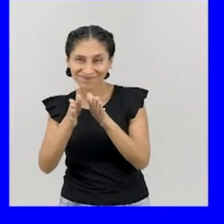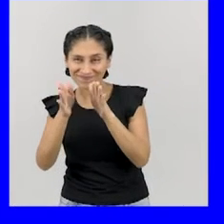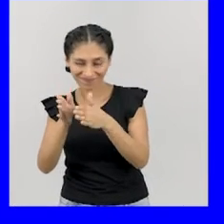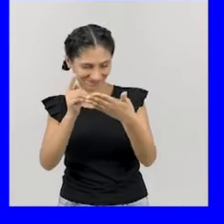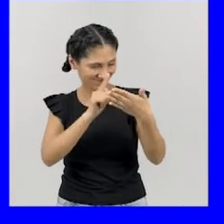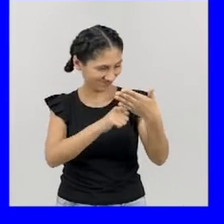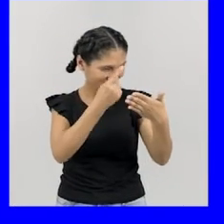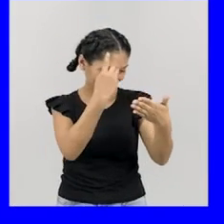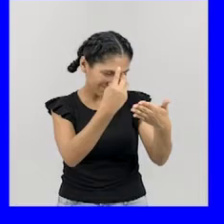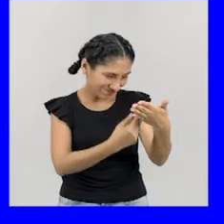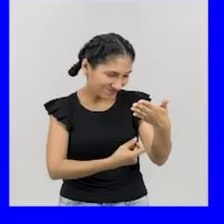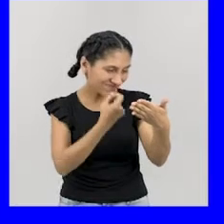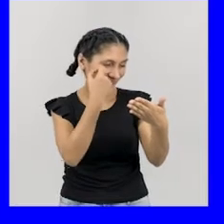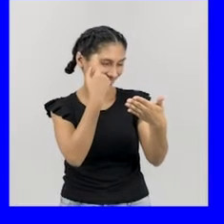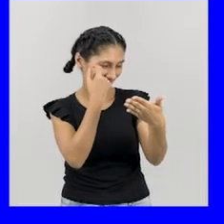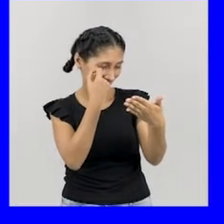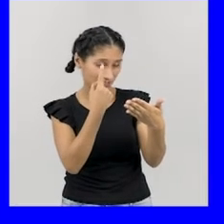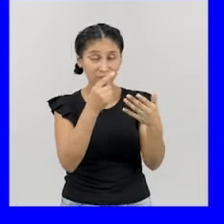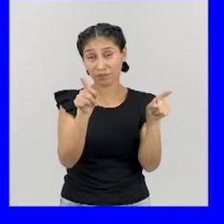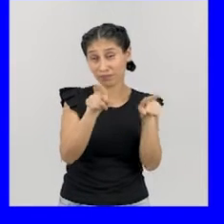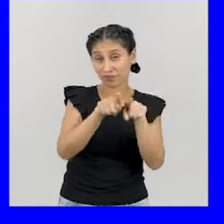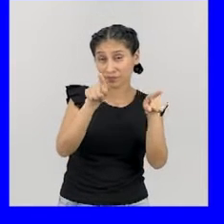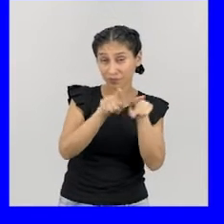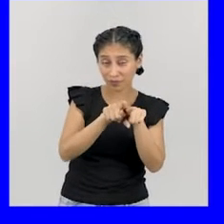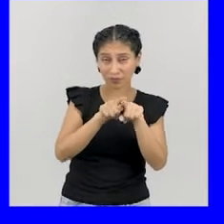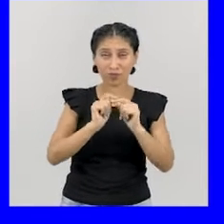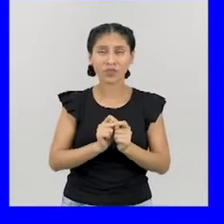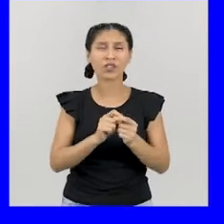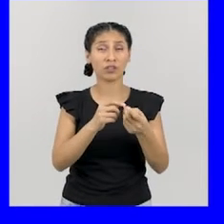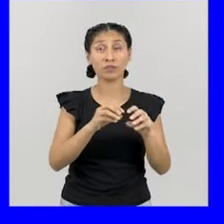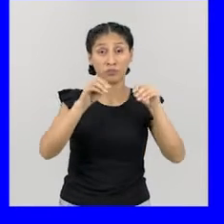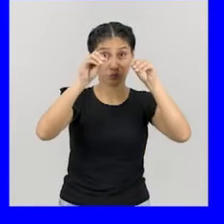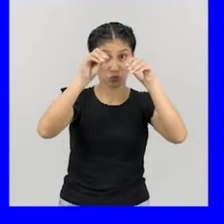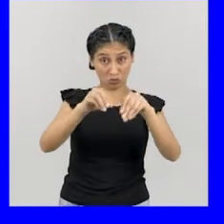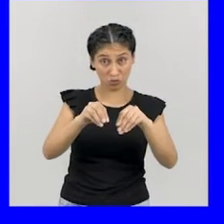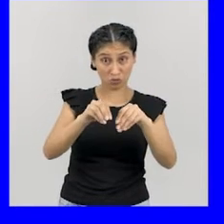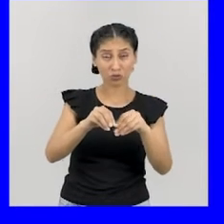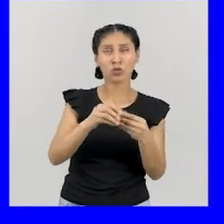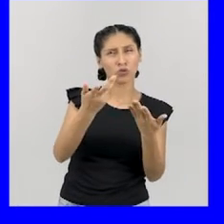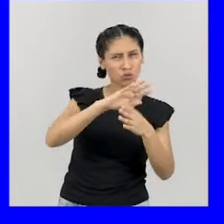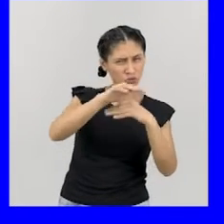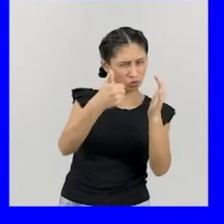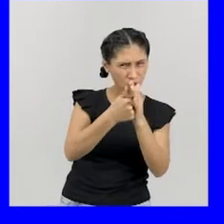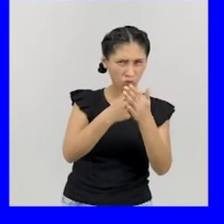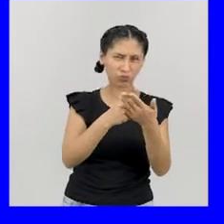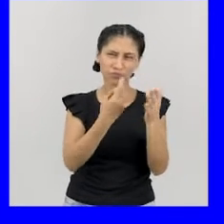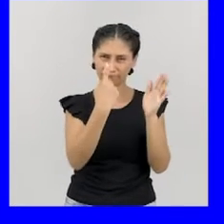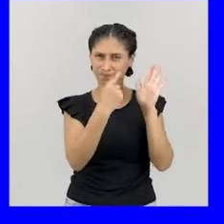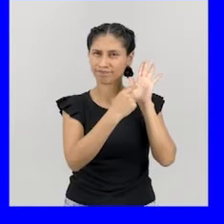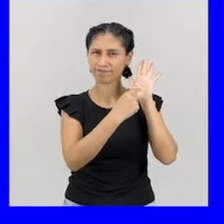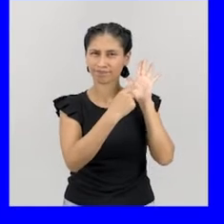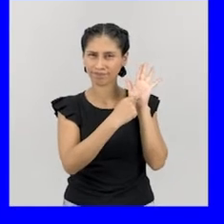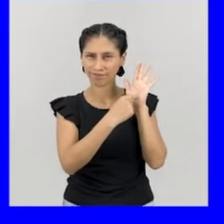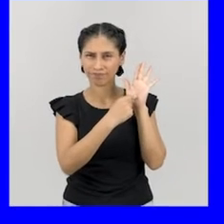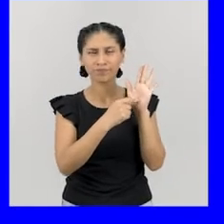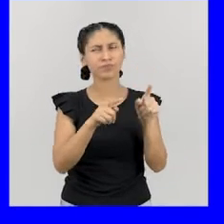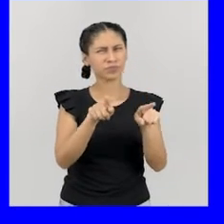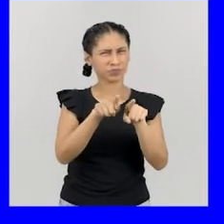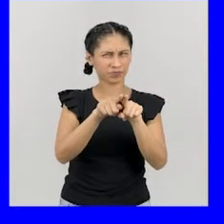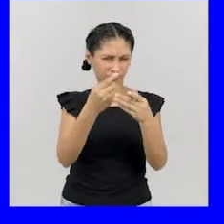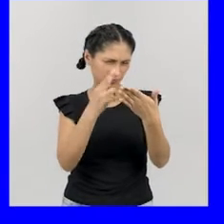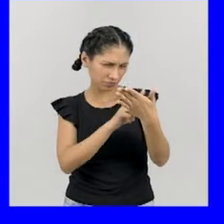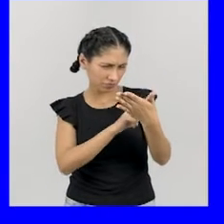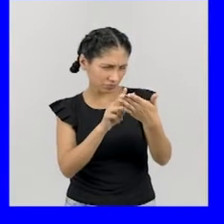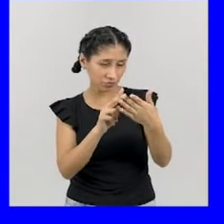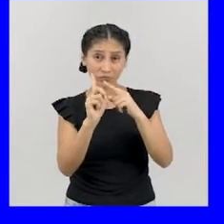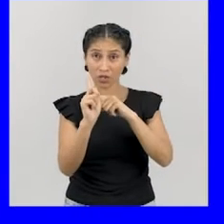relaciones que se establecen en él. Emplear adecuadamente los signos de puntuación. Revisar si faltan conectores que